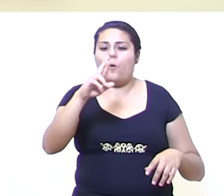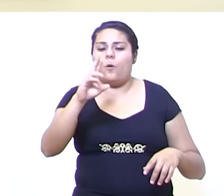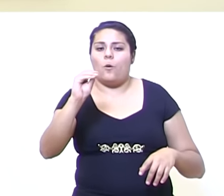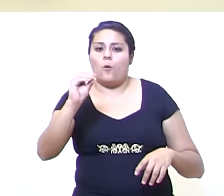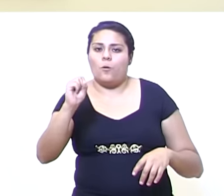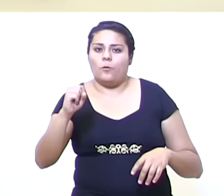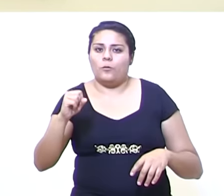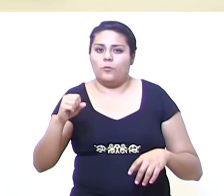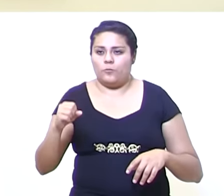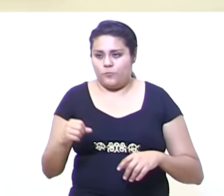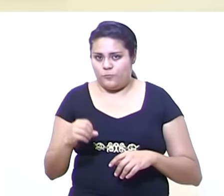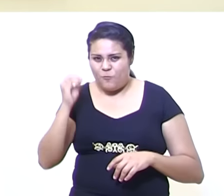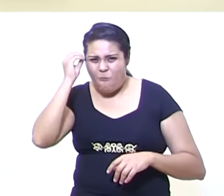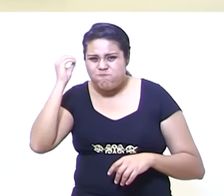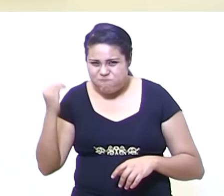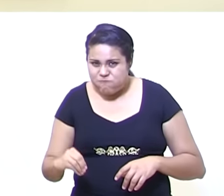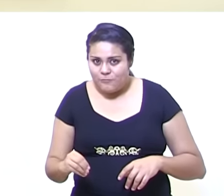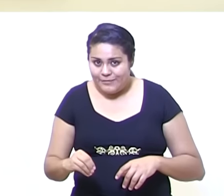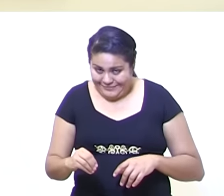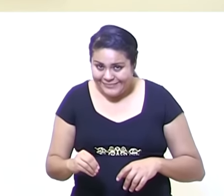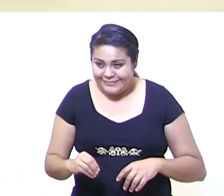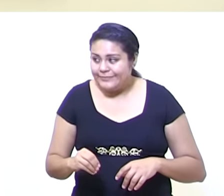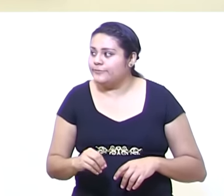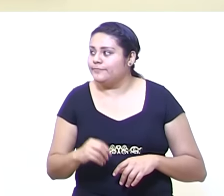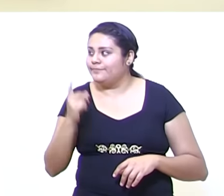Y tenemos